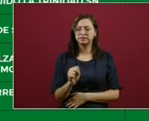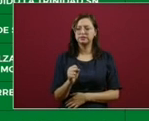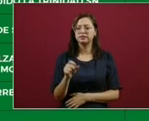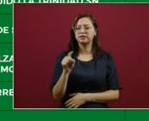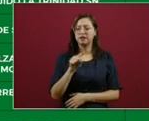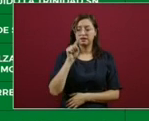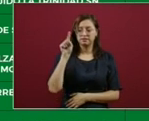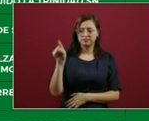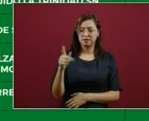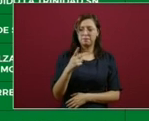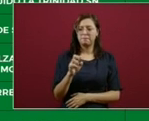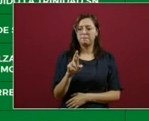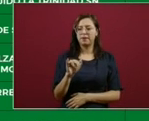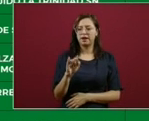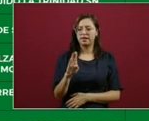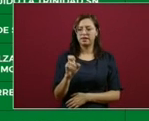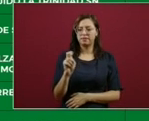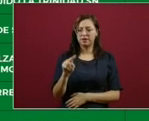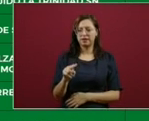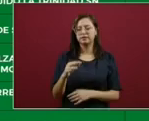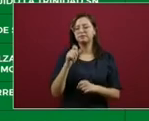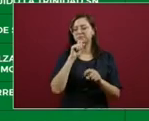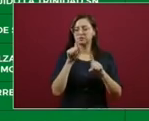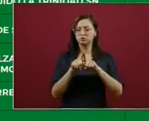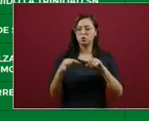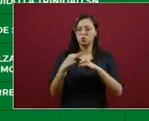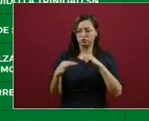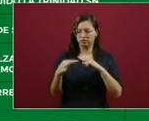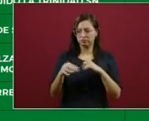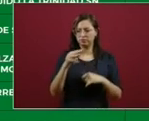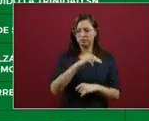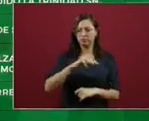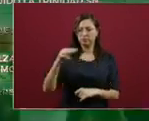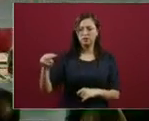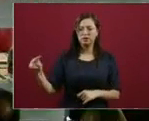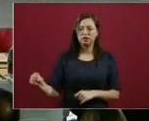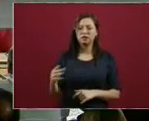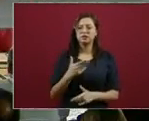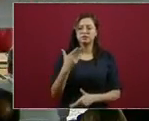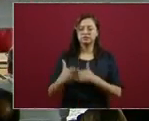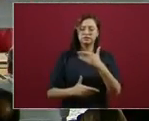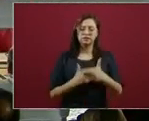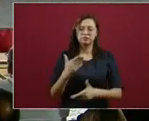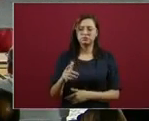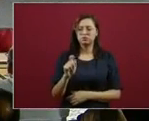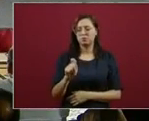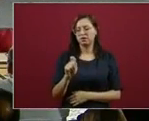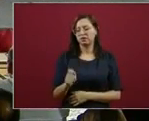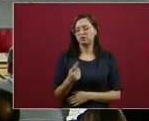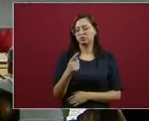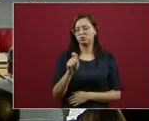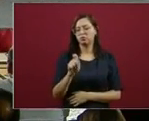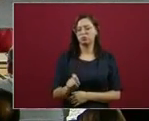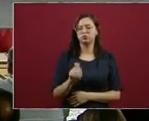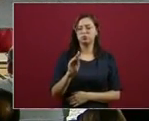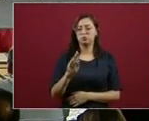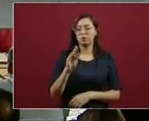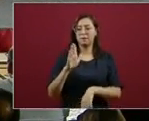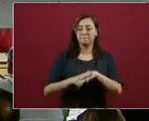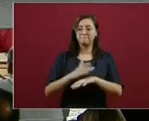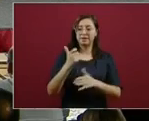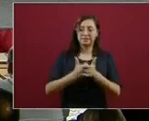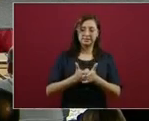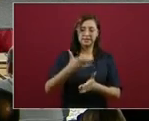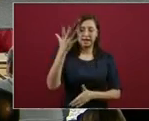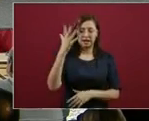Los Reyes. Y el último, en Los Reyes, Michoacán, Multiservicio SAR, a 21.90. Esos son los más altos. Los